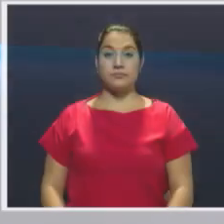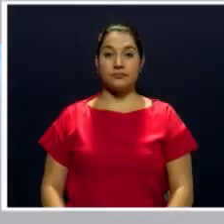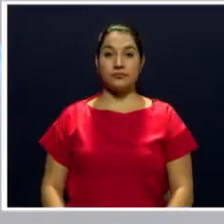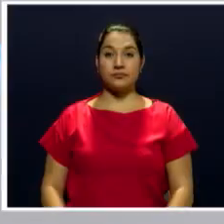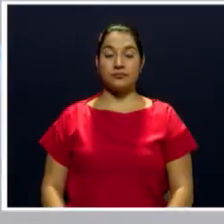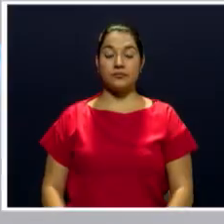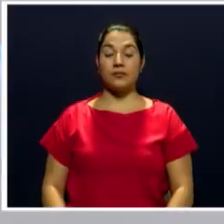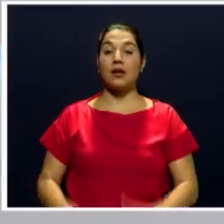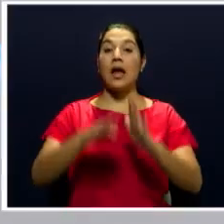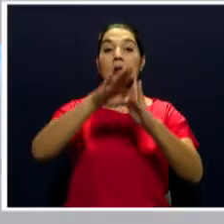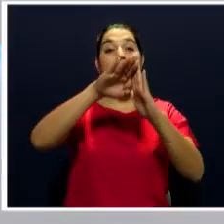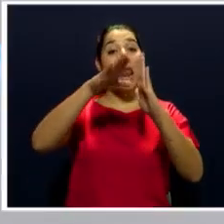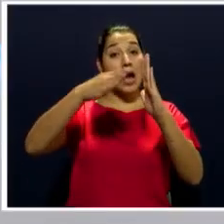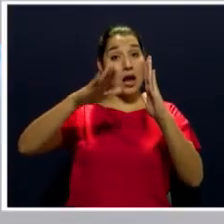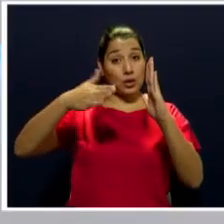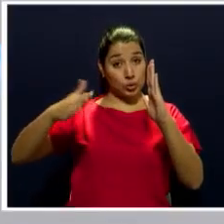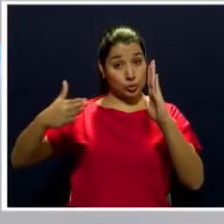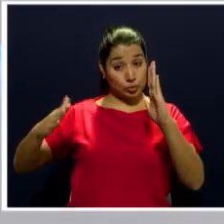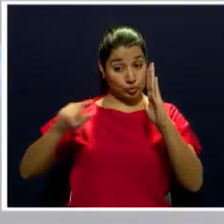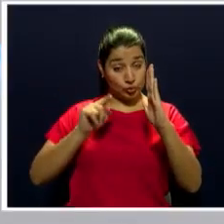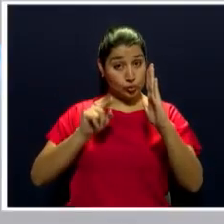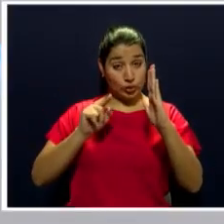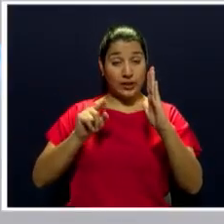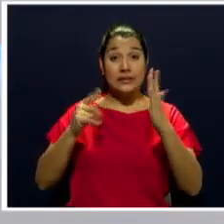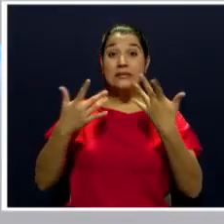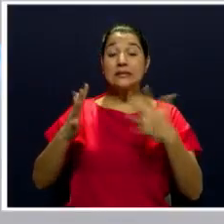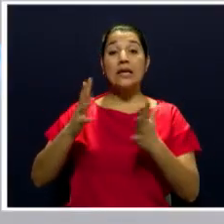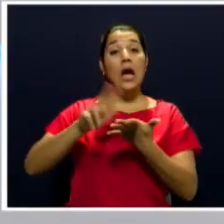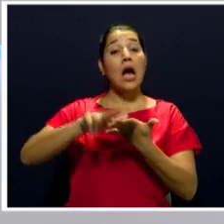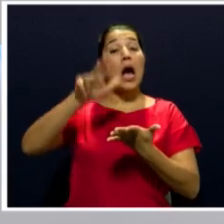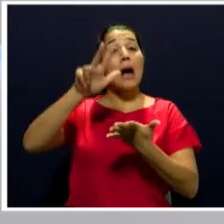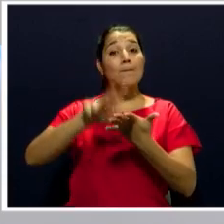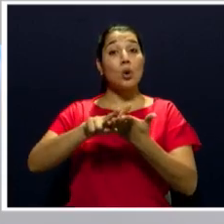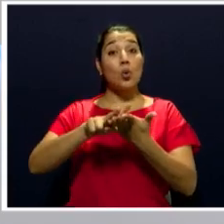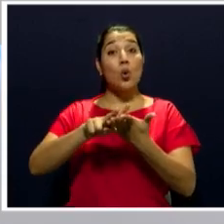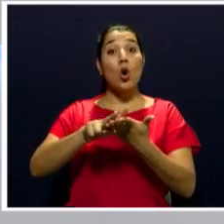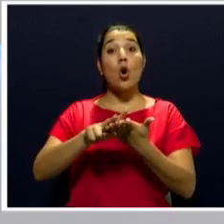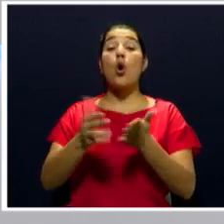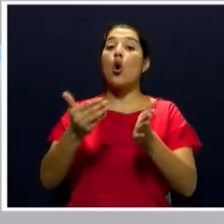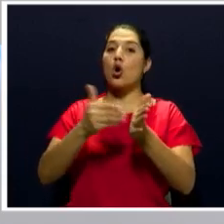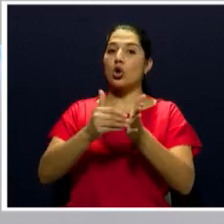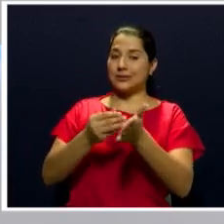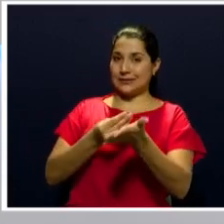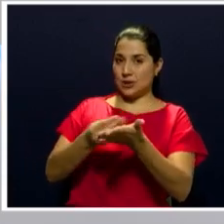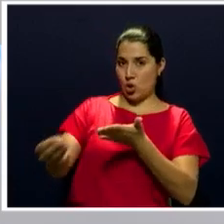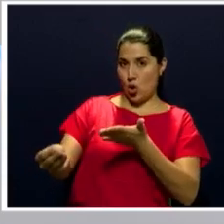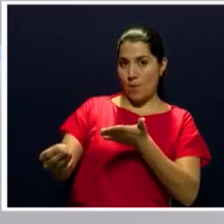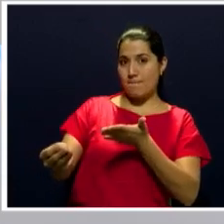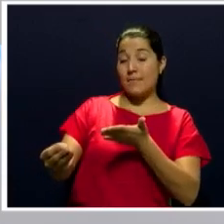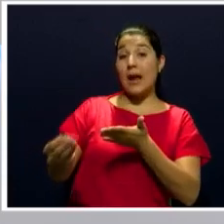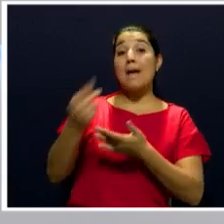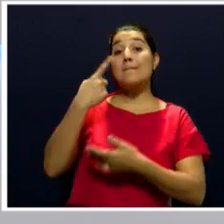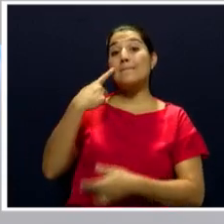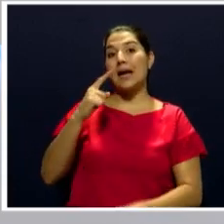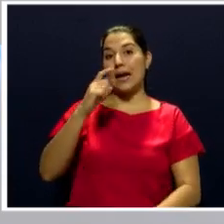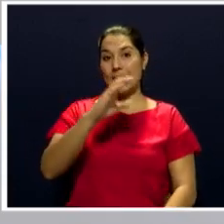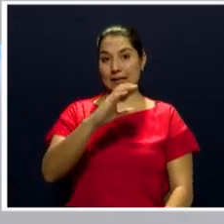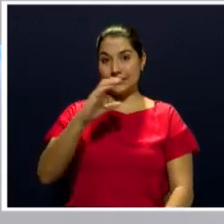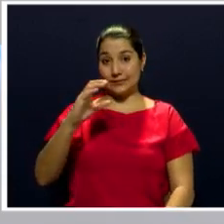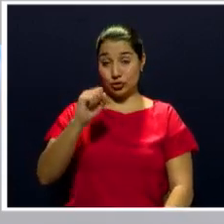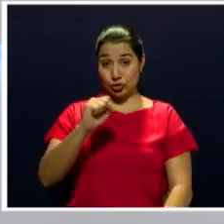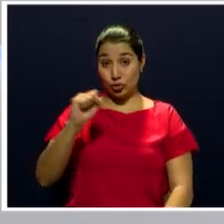Y la Contraloría General de la República aprobó una nueva compra directa a la Caja Costarricense del Seguro